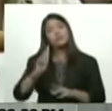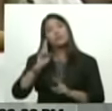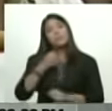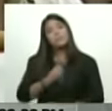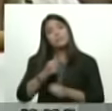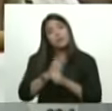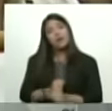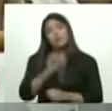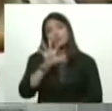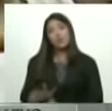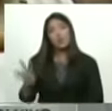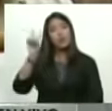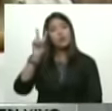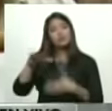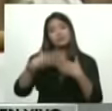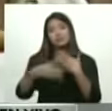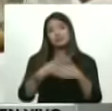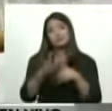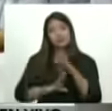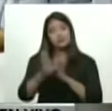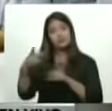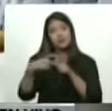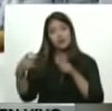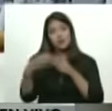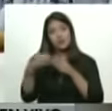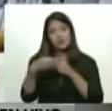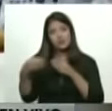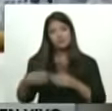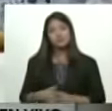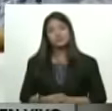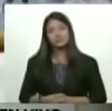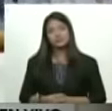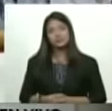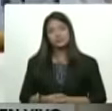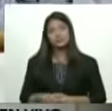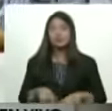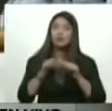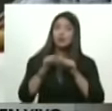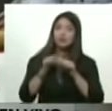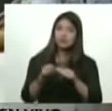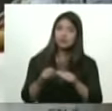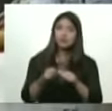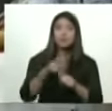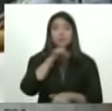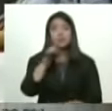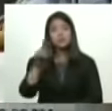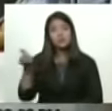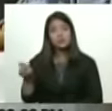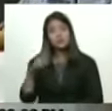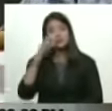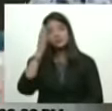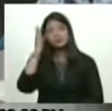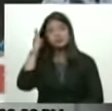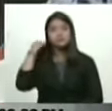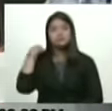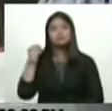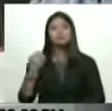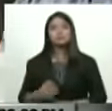los venezolanos para generar divisas. Muchas gracias. Continuamos haciendo un repaso también